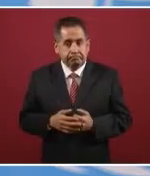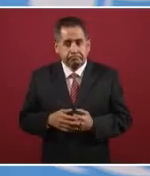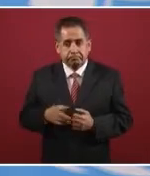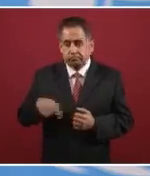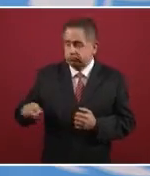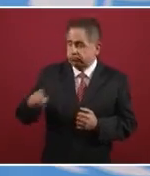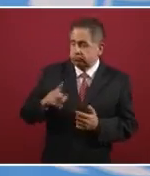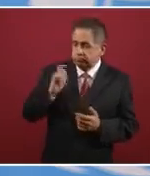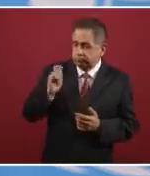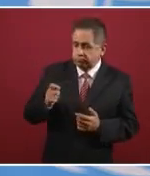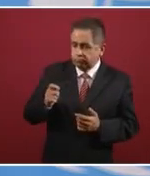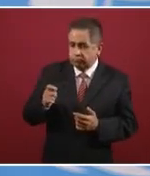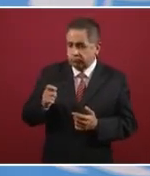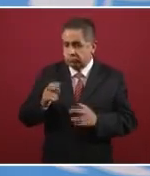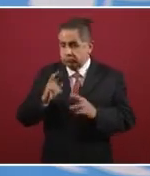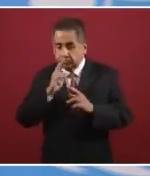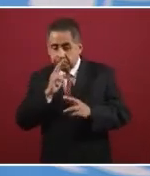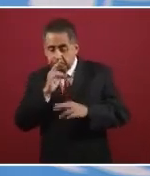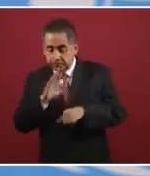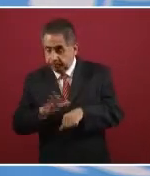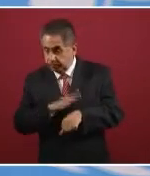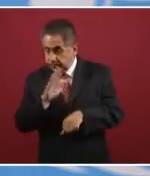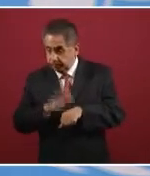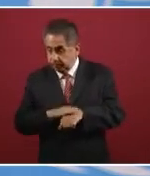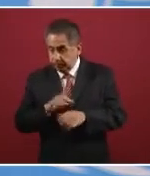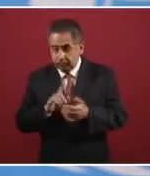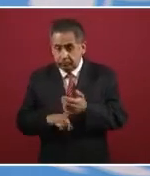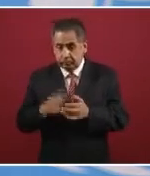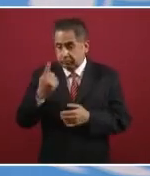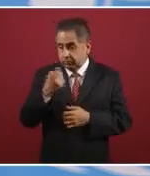iban a ingresar los que contestaran bien 118.